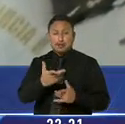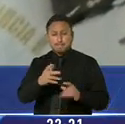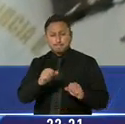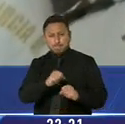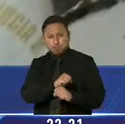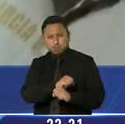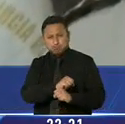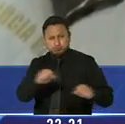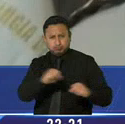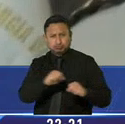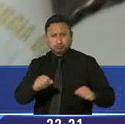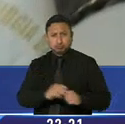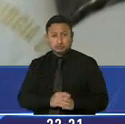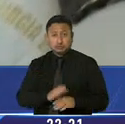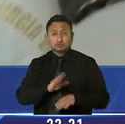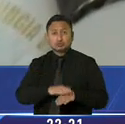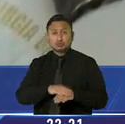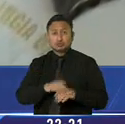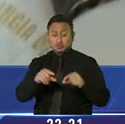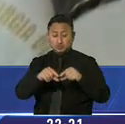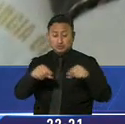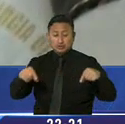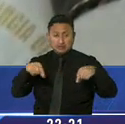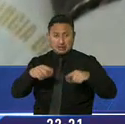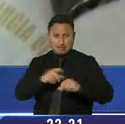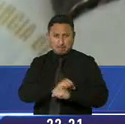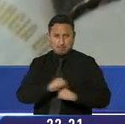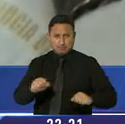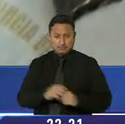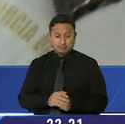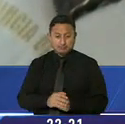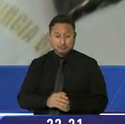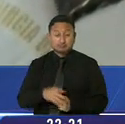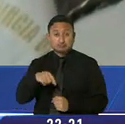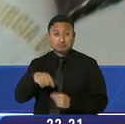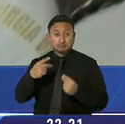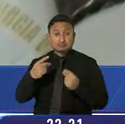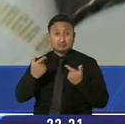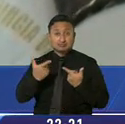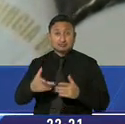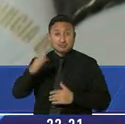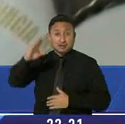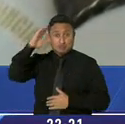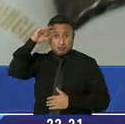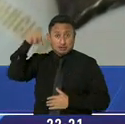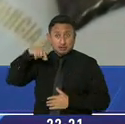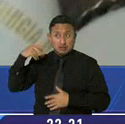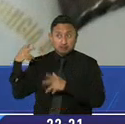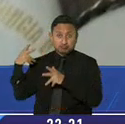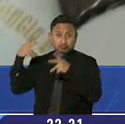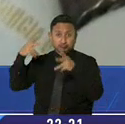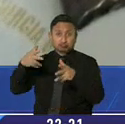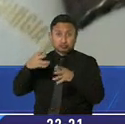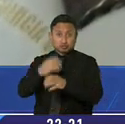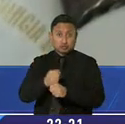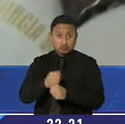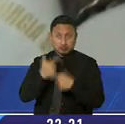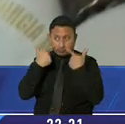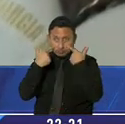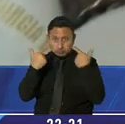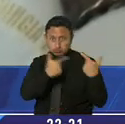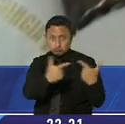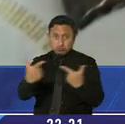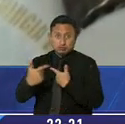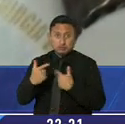explosivo. Ante este evento, de inmediato se activaron los protocolos de seguridad, por lo que